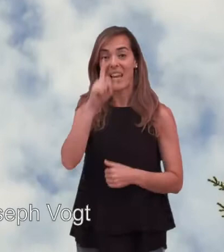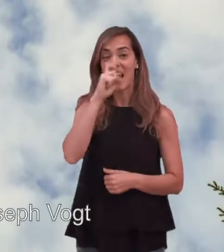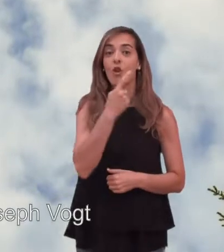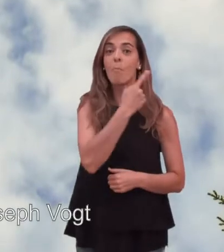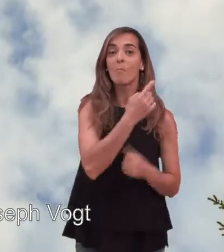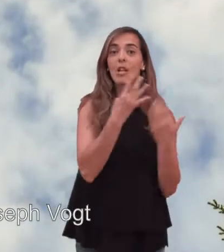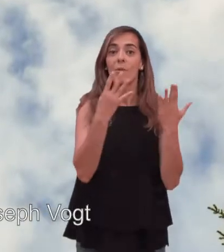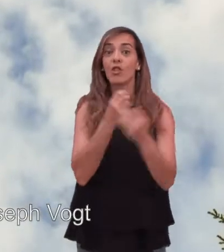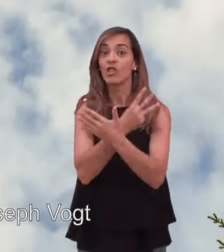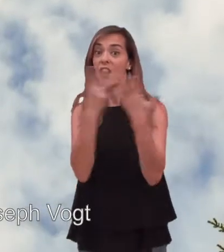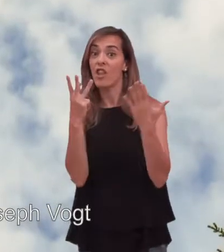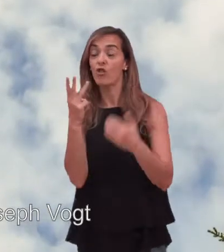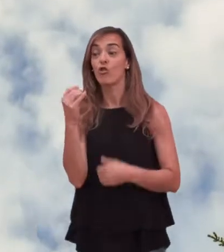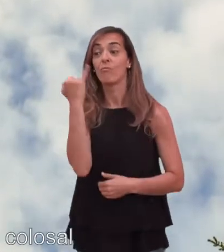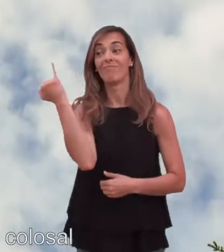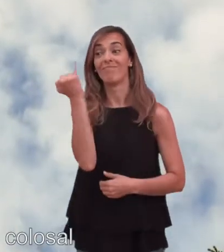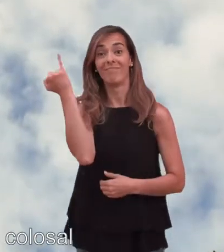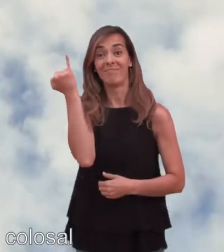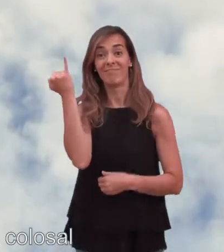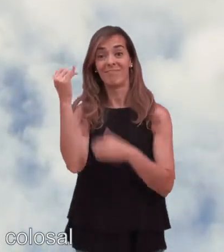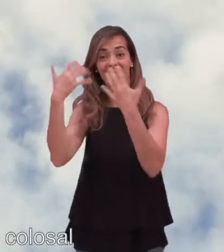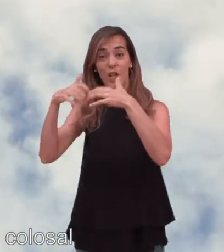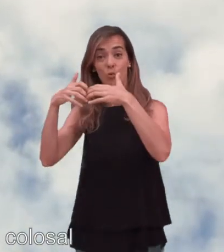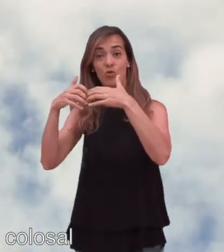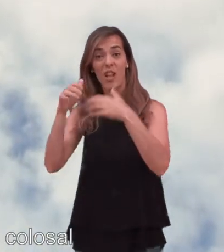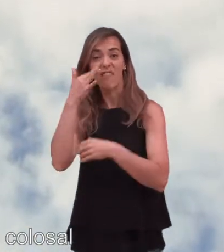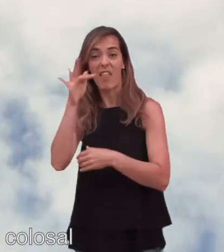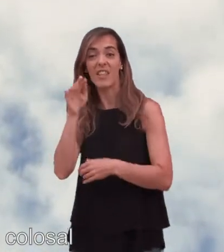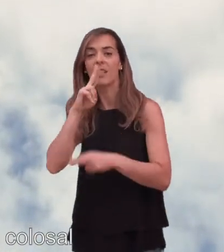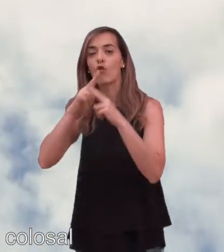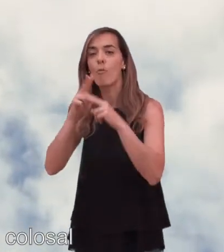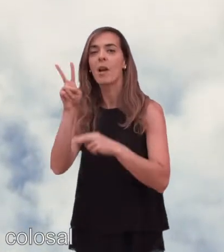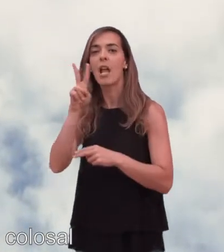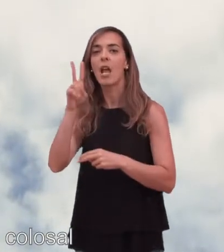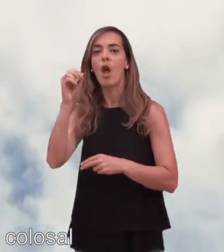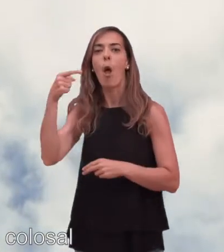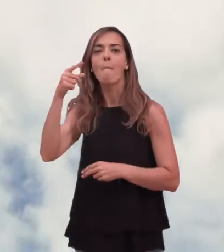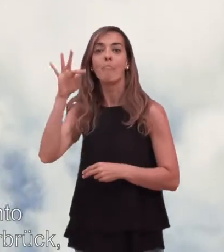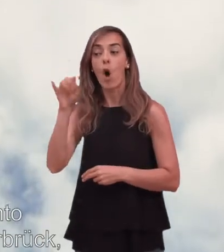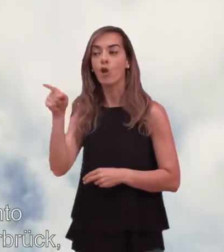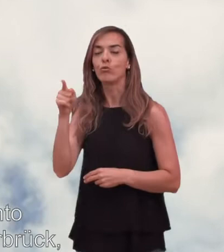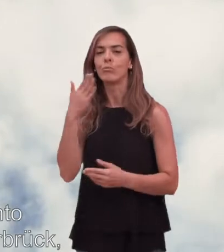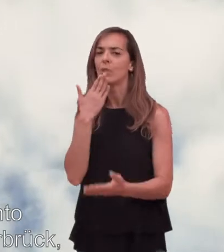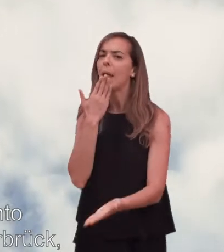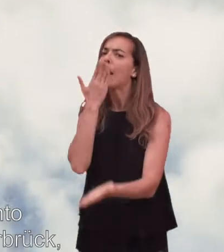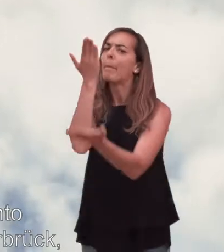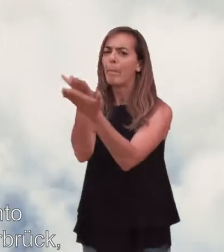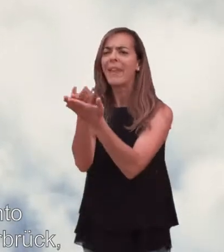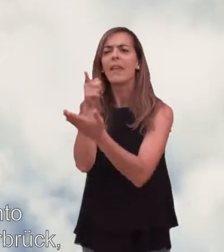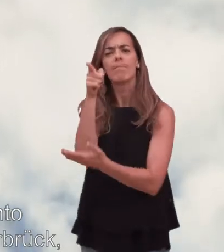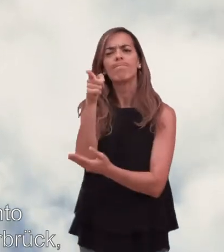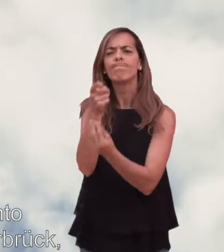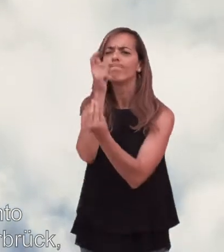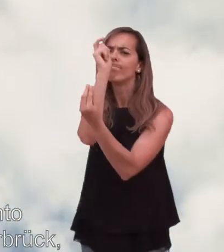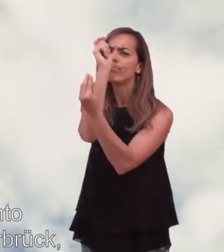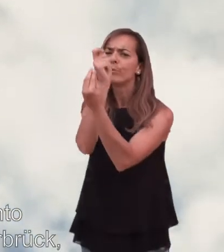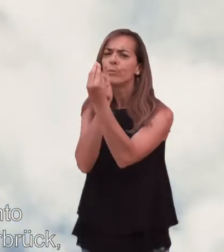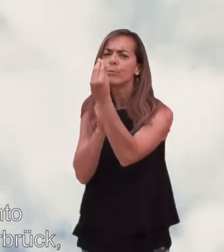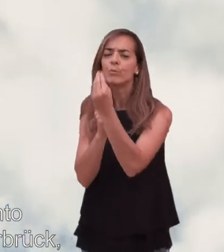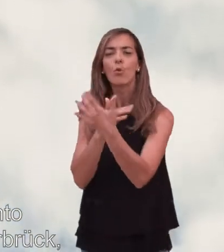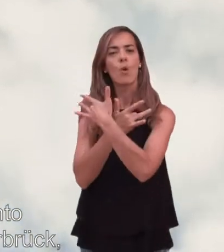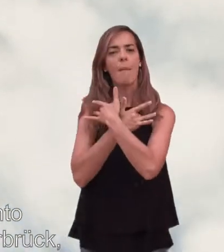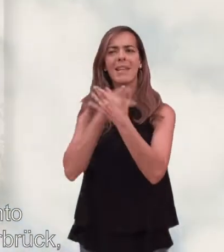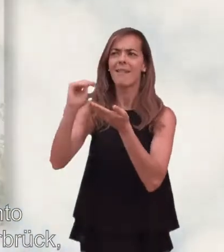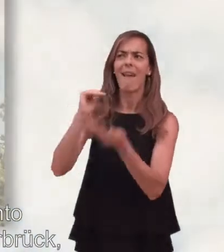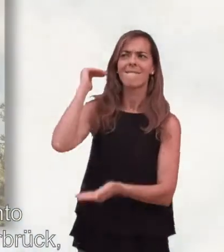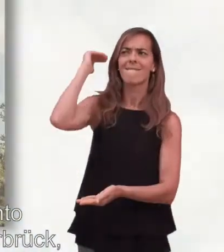Vogt encomienda a Bourdelle la creación de una Virgen de talla colosal para figurar en un monumento cercano a la